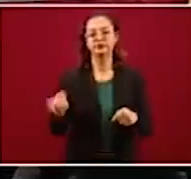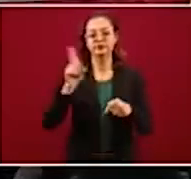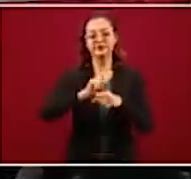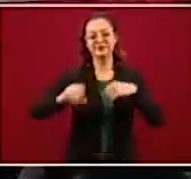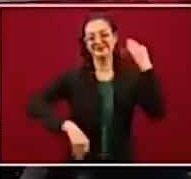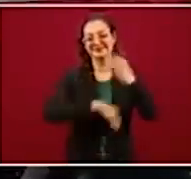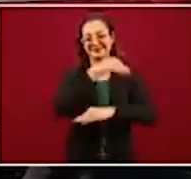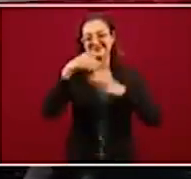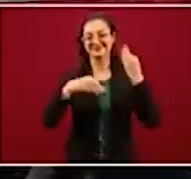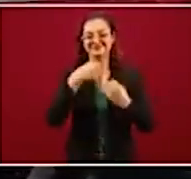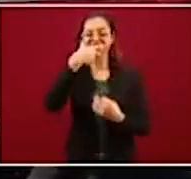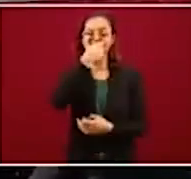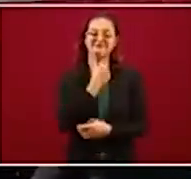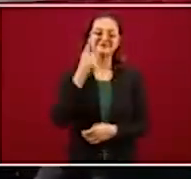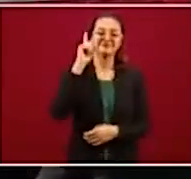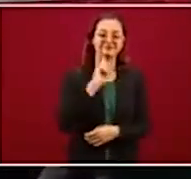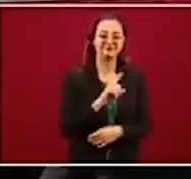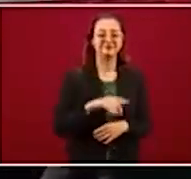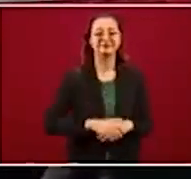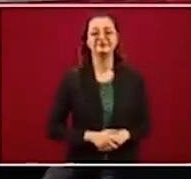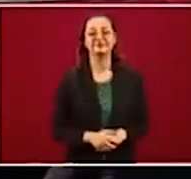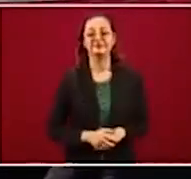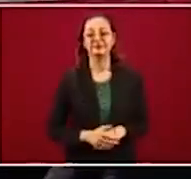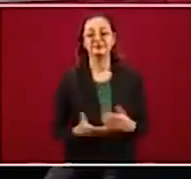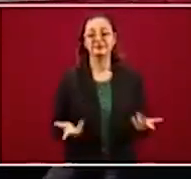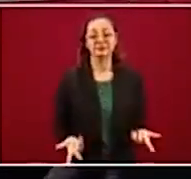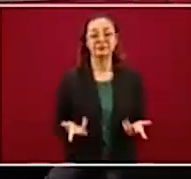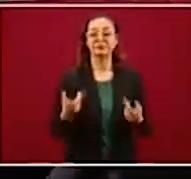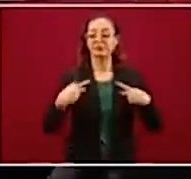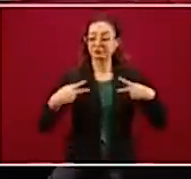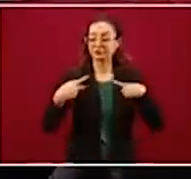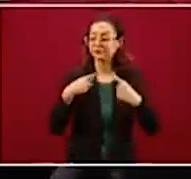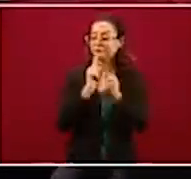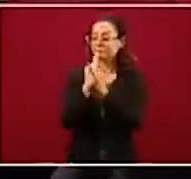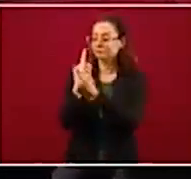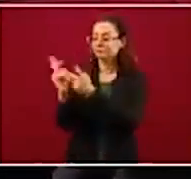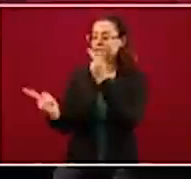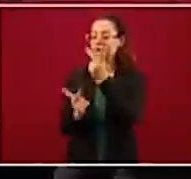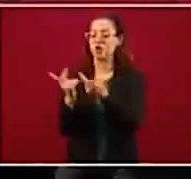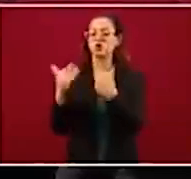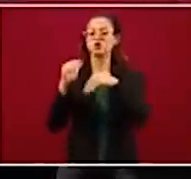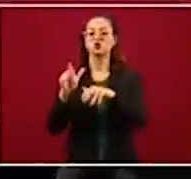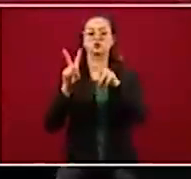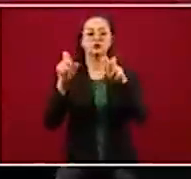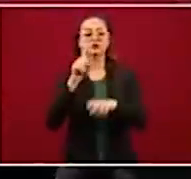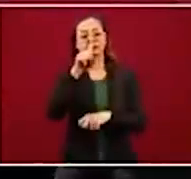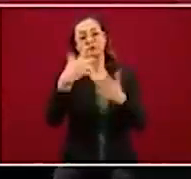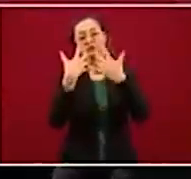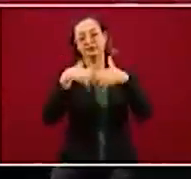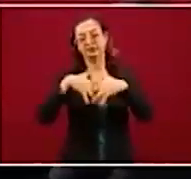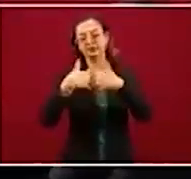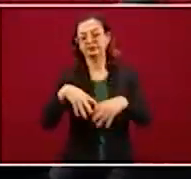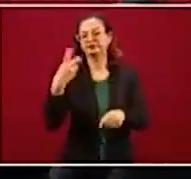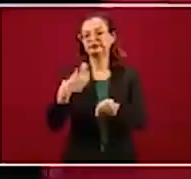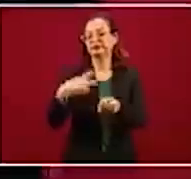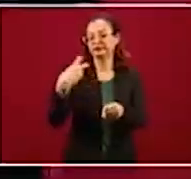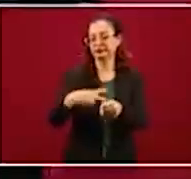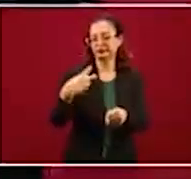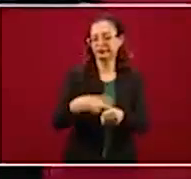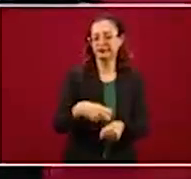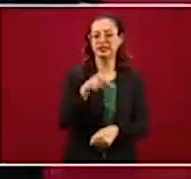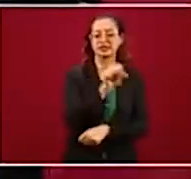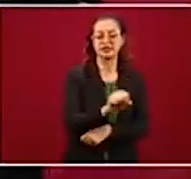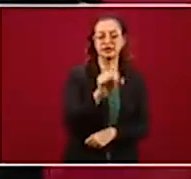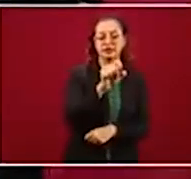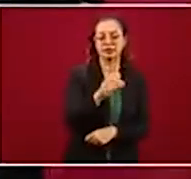se llevó a cabo este ejercicio participativo con respecto a la planta cervecera de mexicalli el sábado 21 y el domingo 22